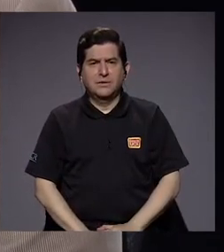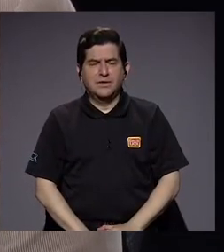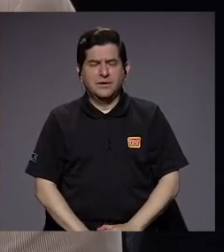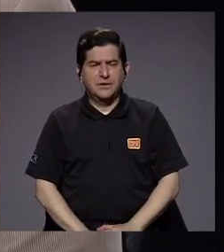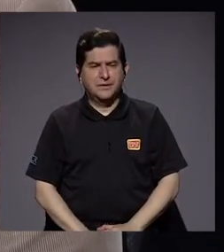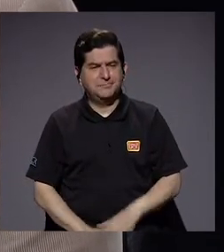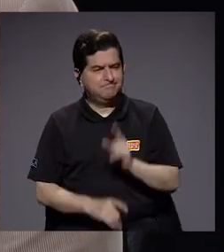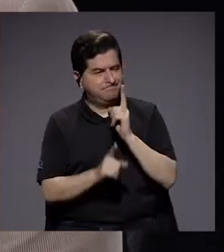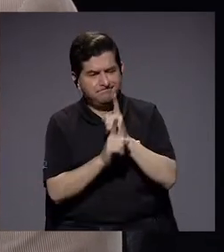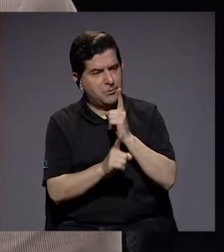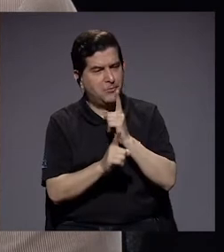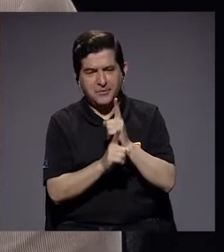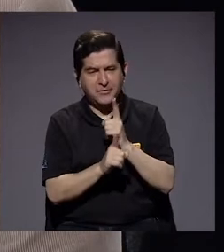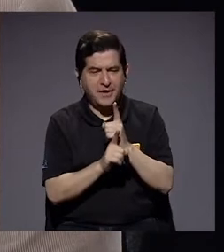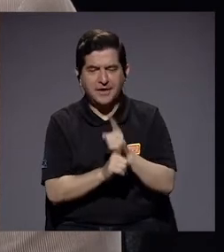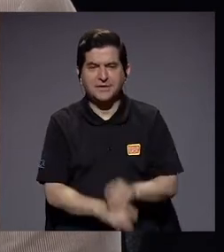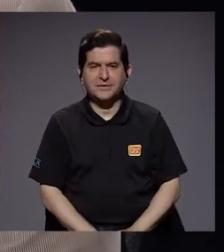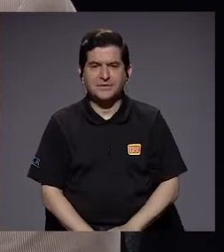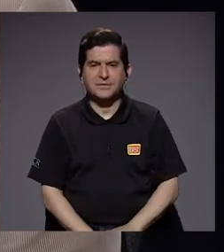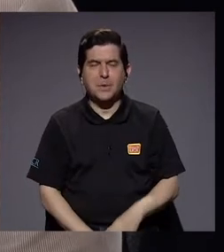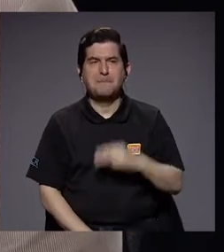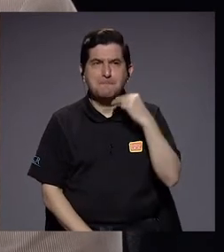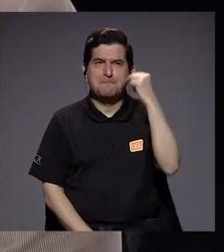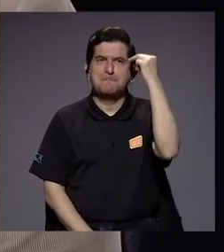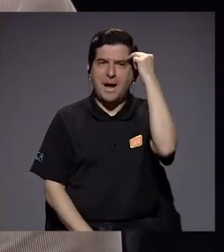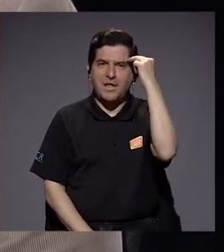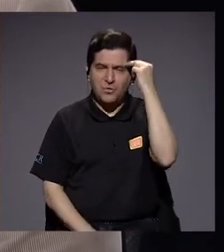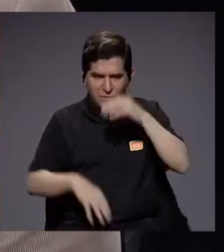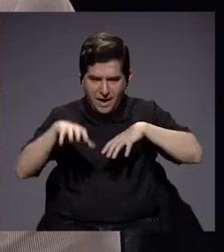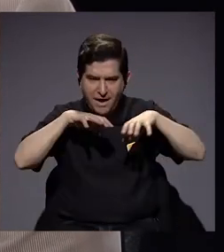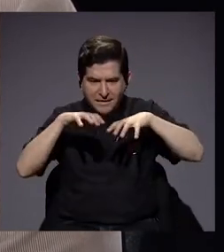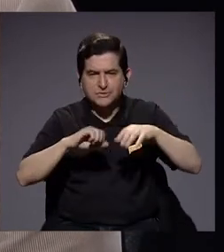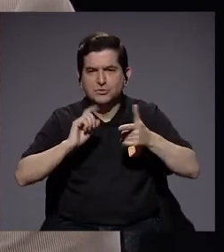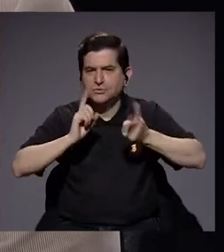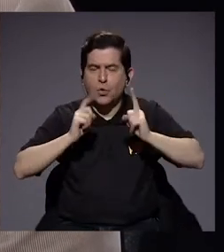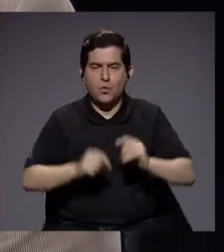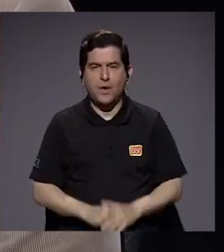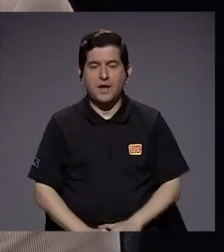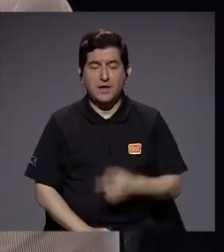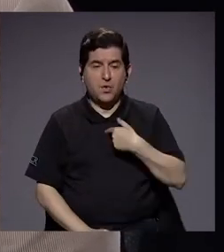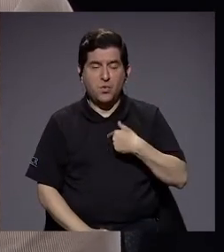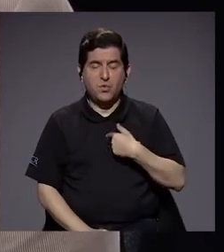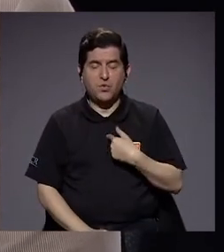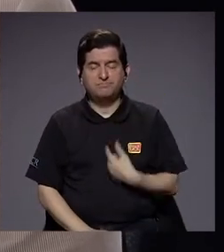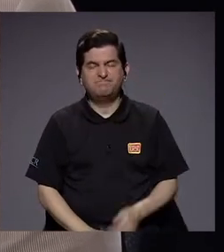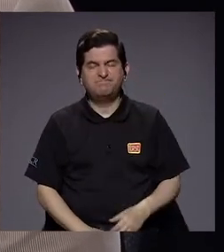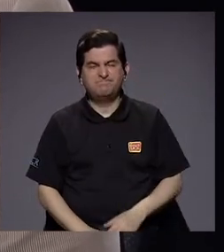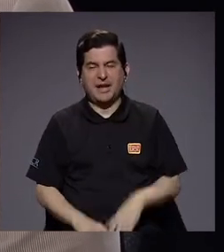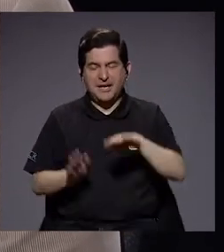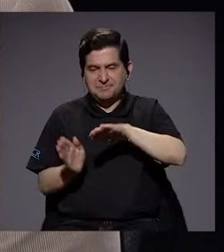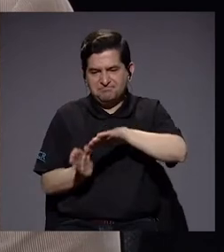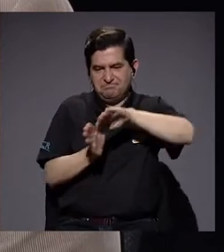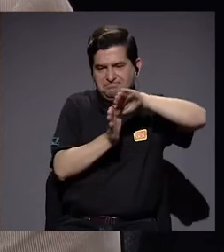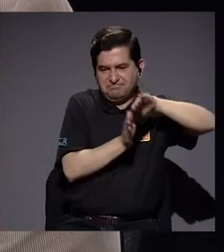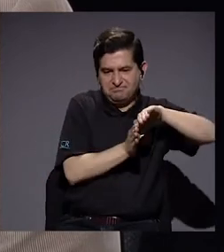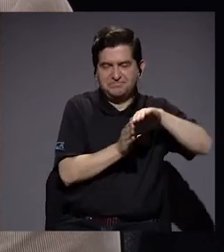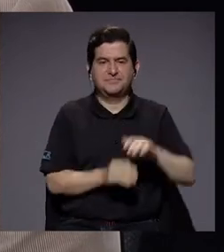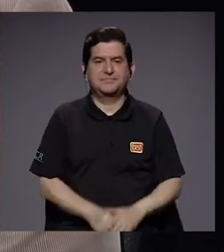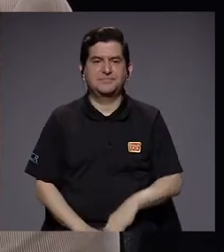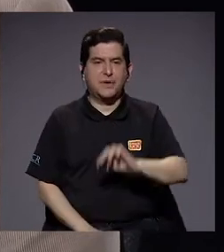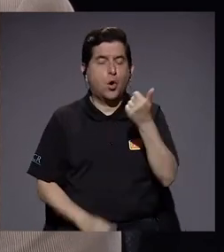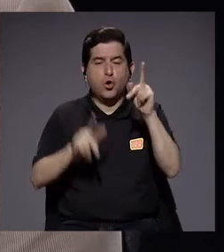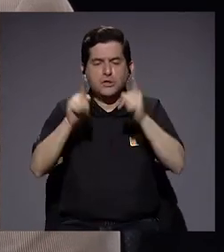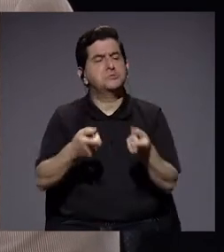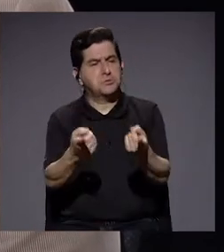lo más oportuno, lo más maduro, digamos, que había que hacer era pues dar un paso a un lado y permitir que